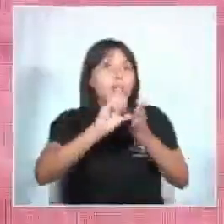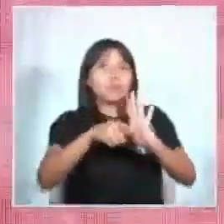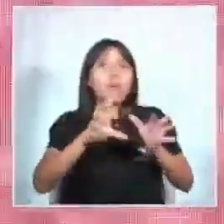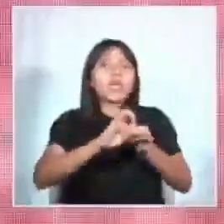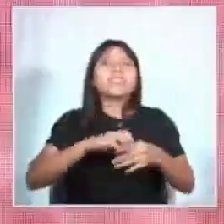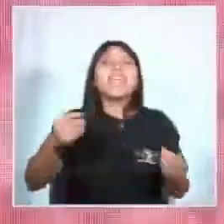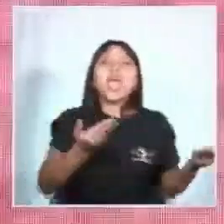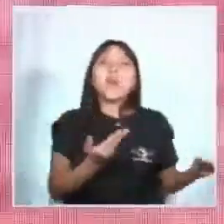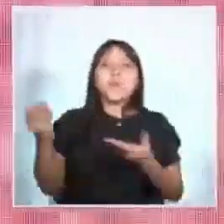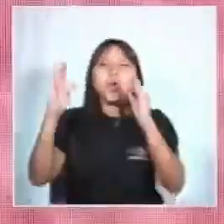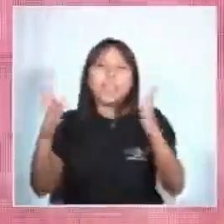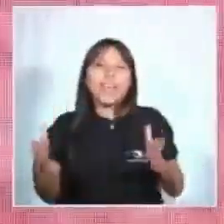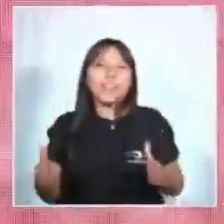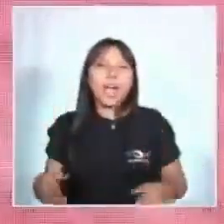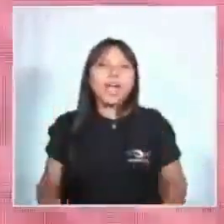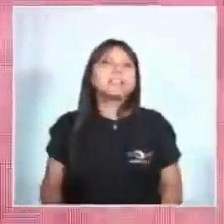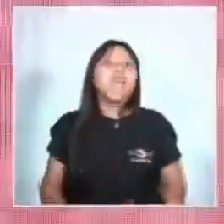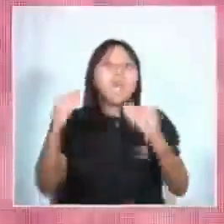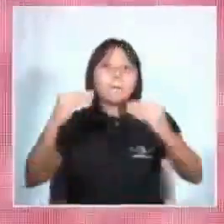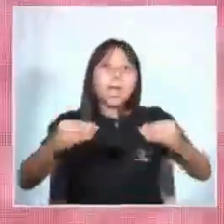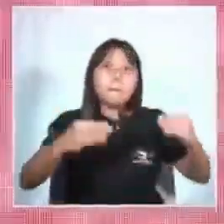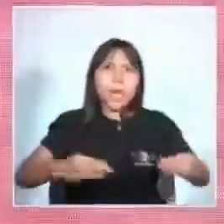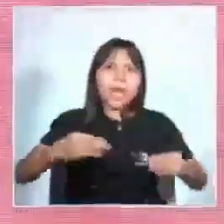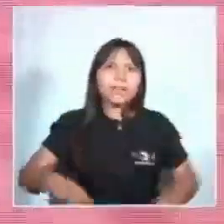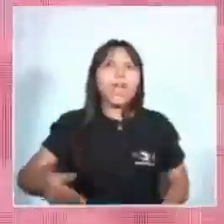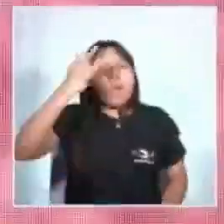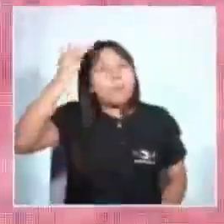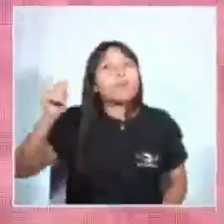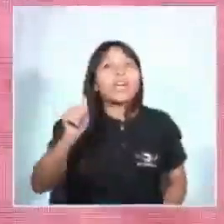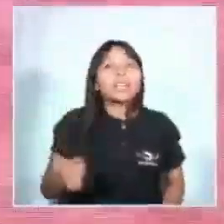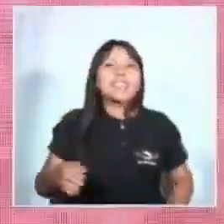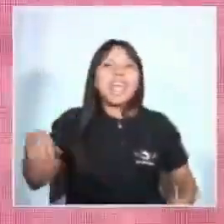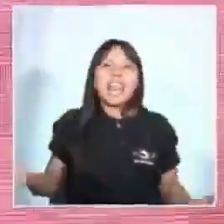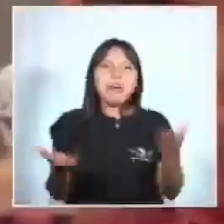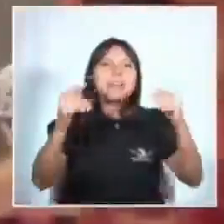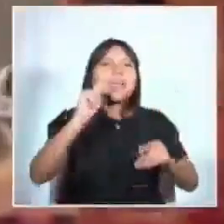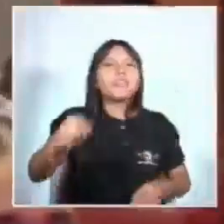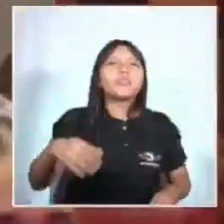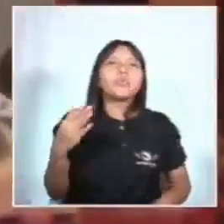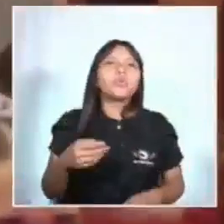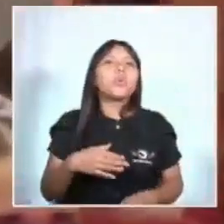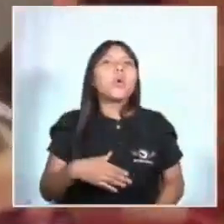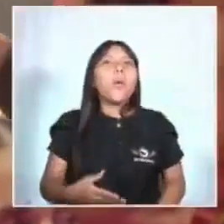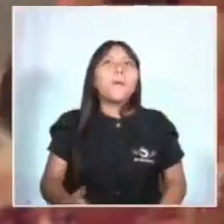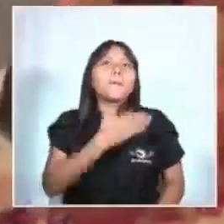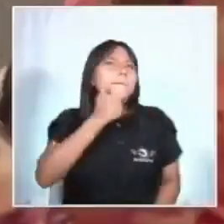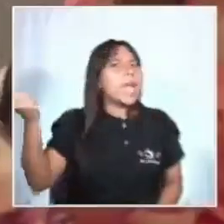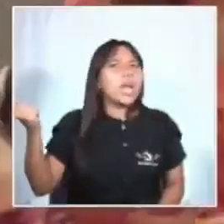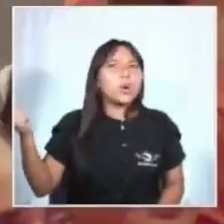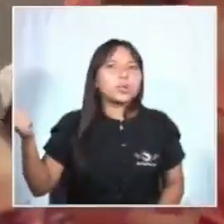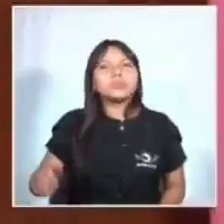portadoras prepárate, porque se levanta tu peor pesadilla. Después